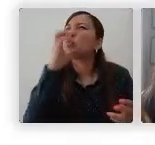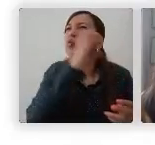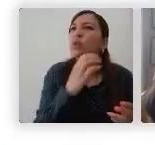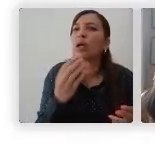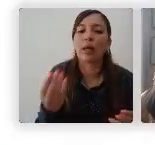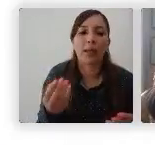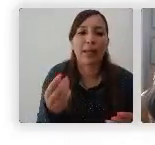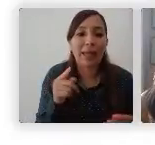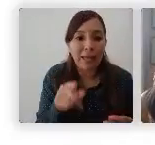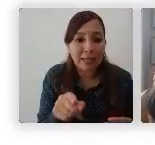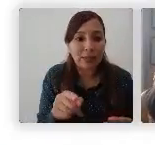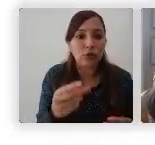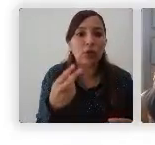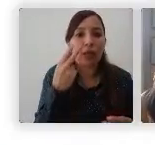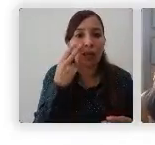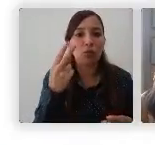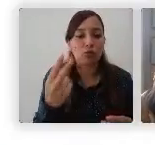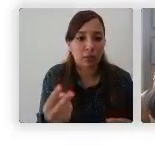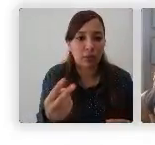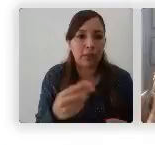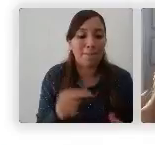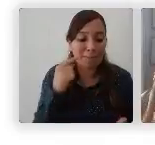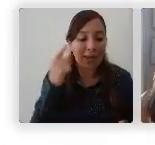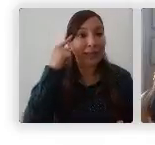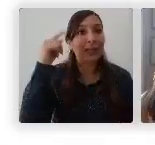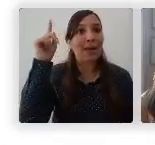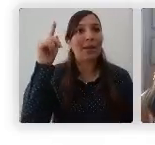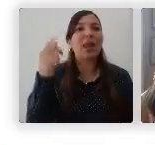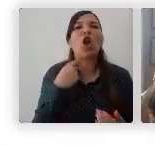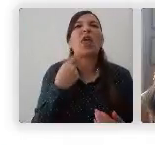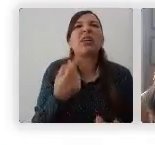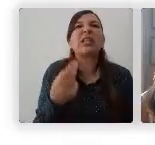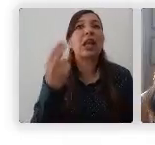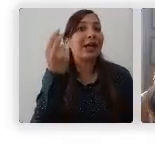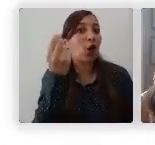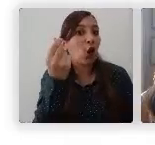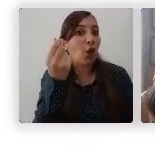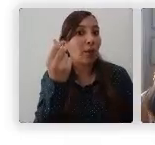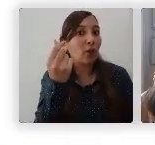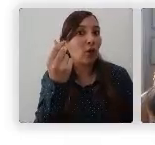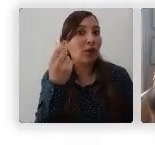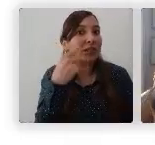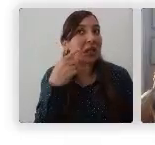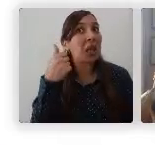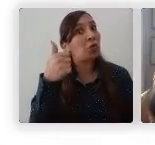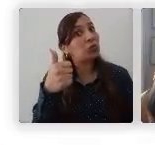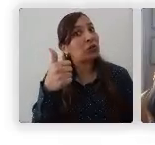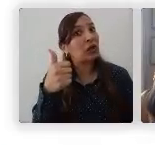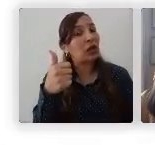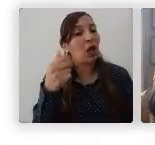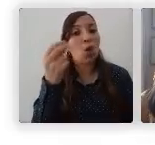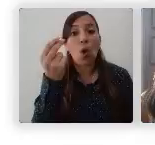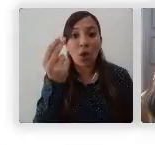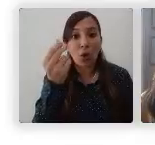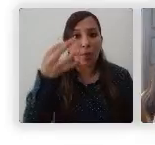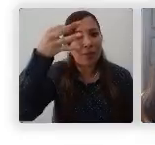para que a partir de eso se pueda desarrollar una oferta interesante parece a turista una oferta auténtica o